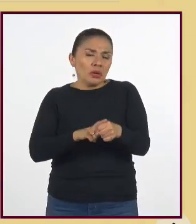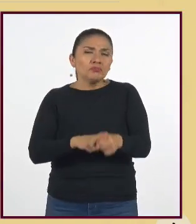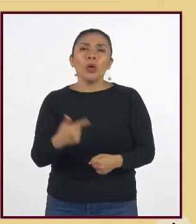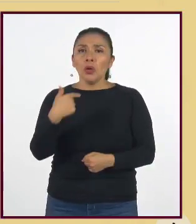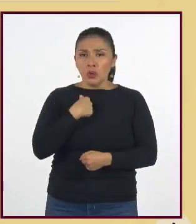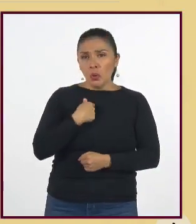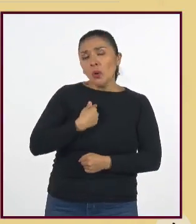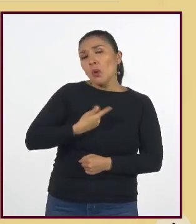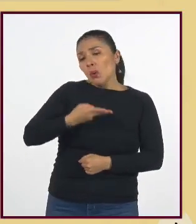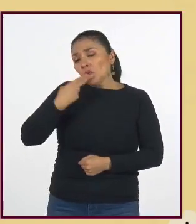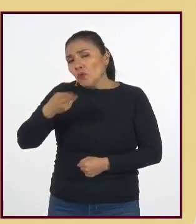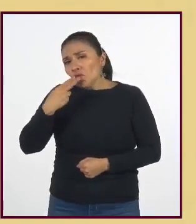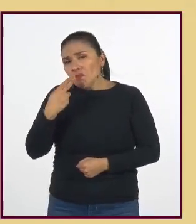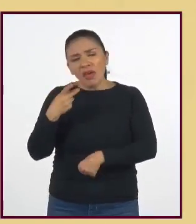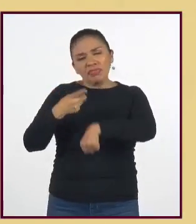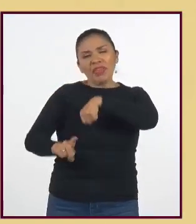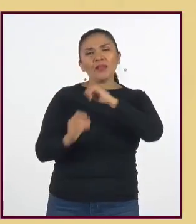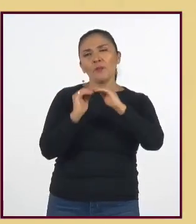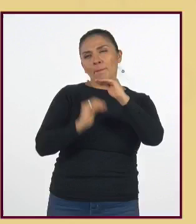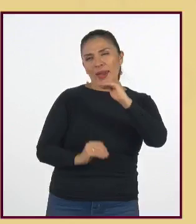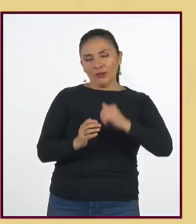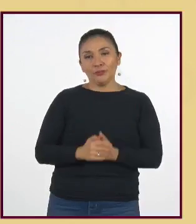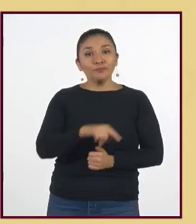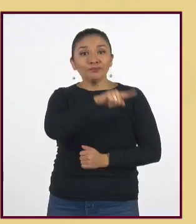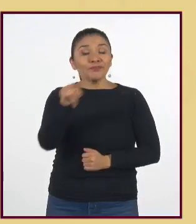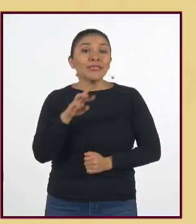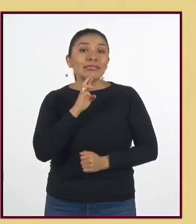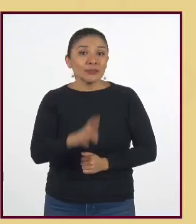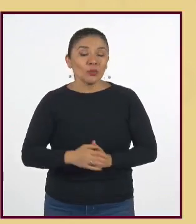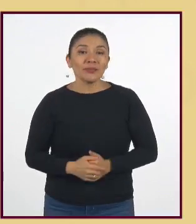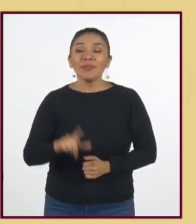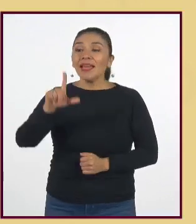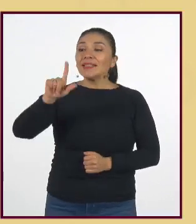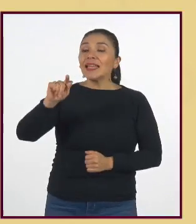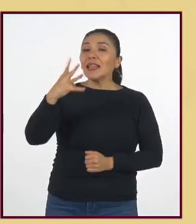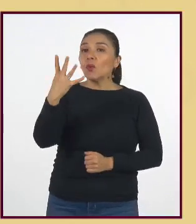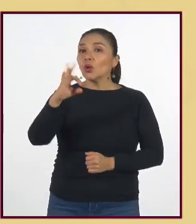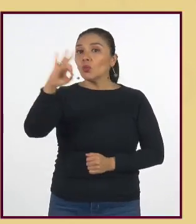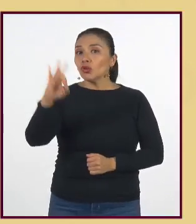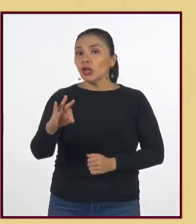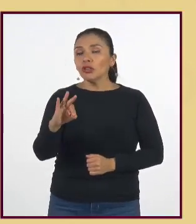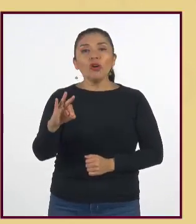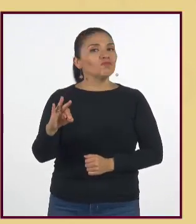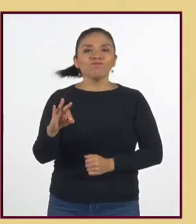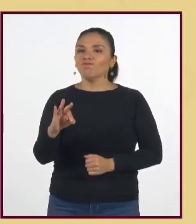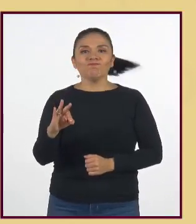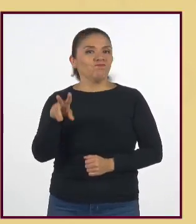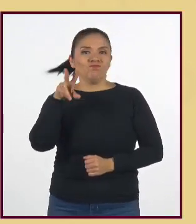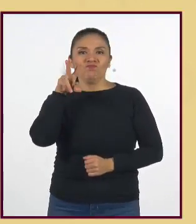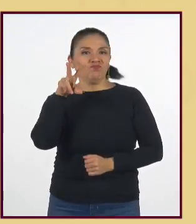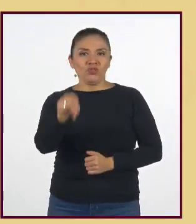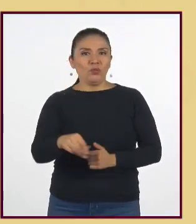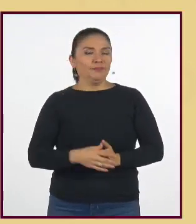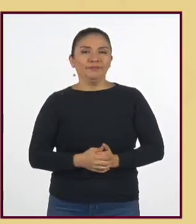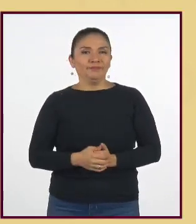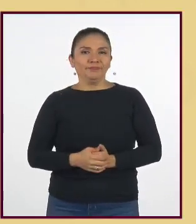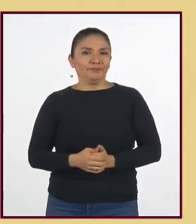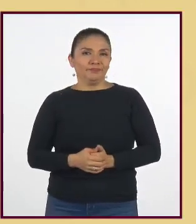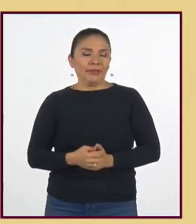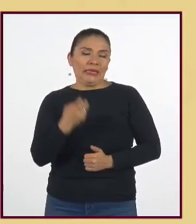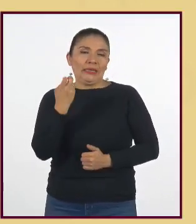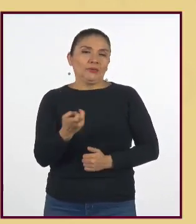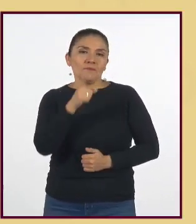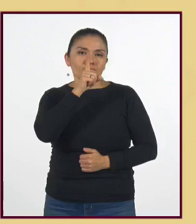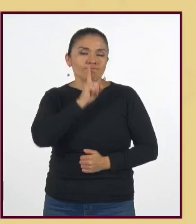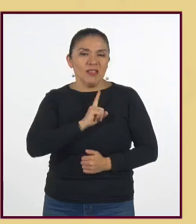menos daño. Y aquí están sus respuestas. El 74% dice que no es así, puede